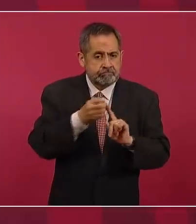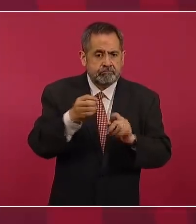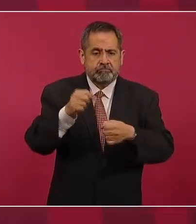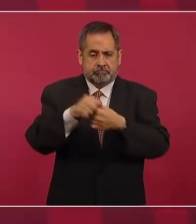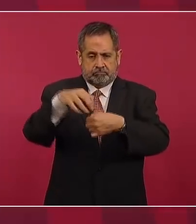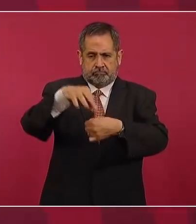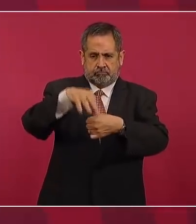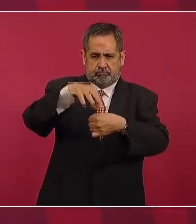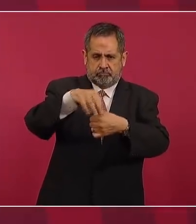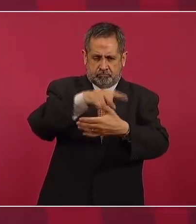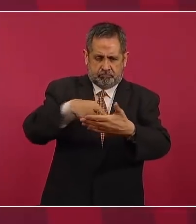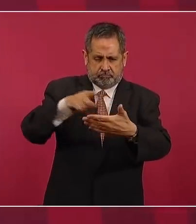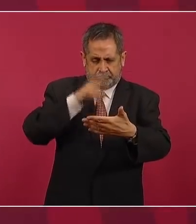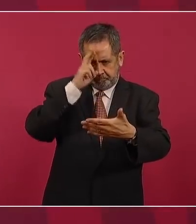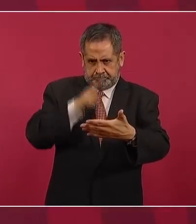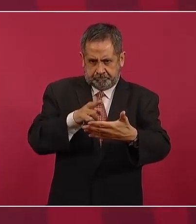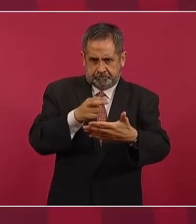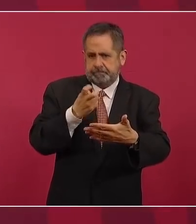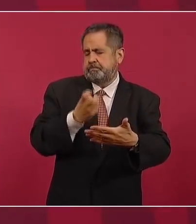electoral.